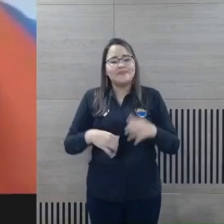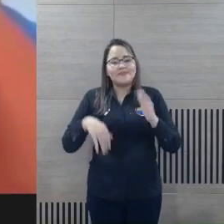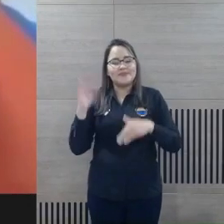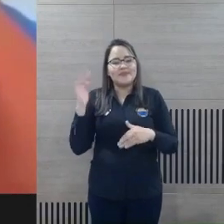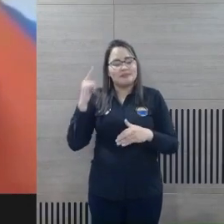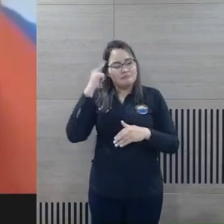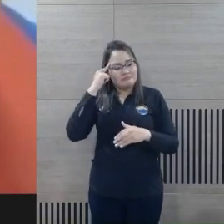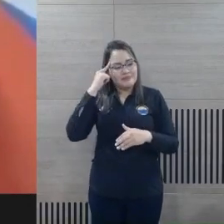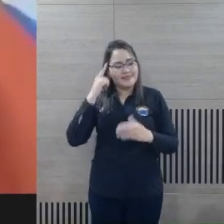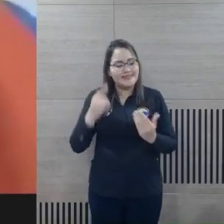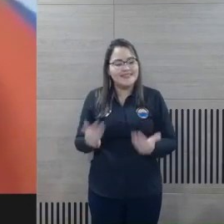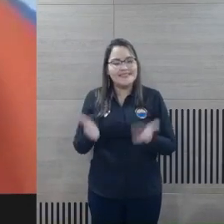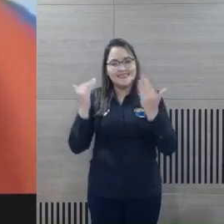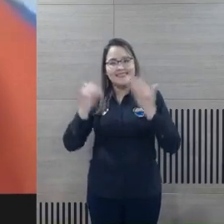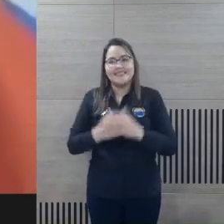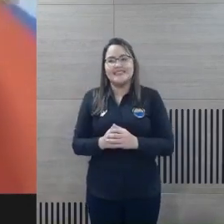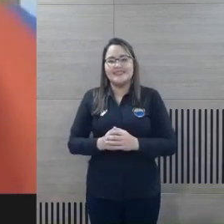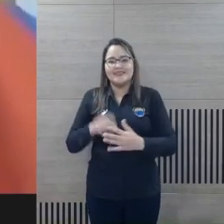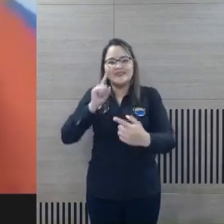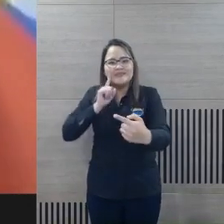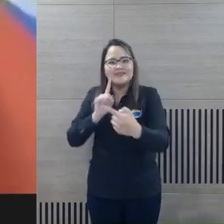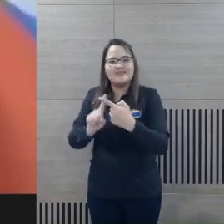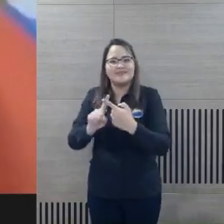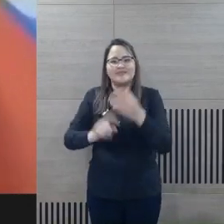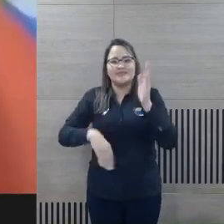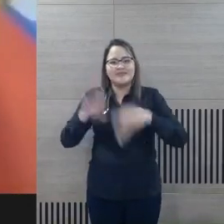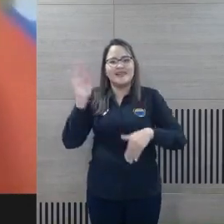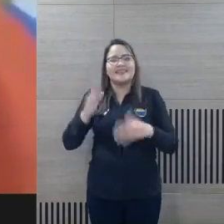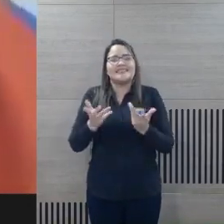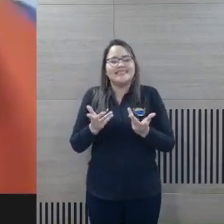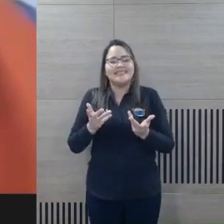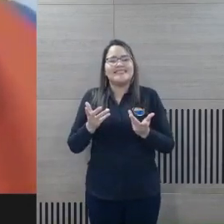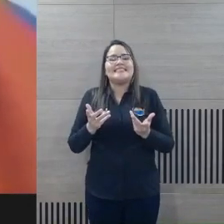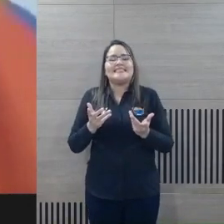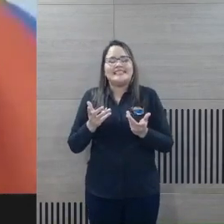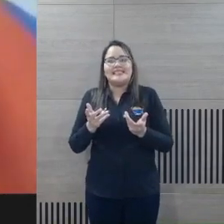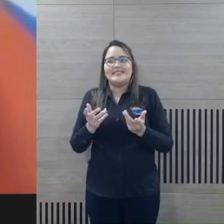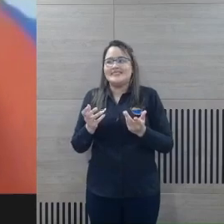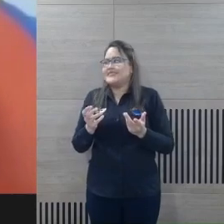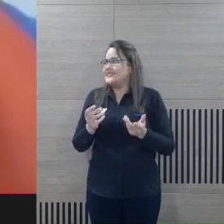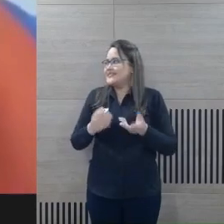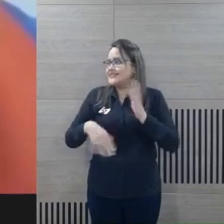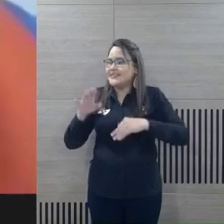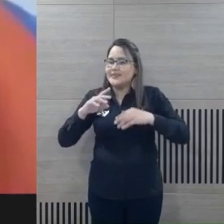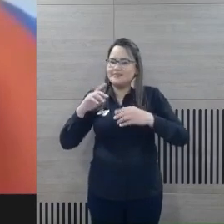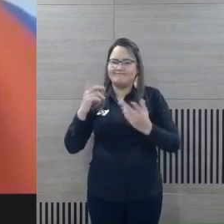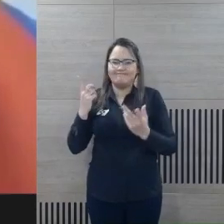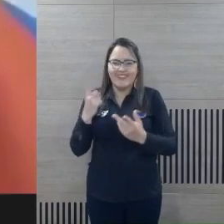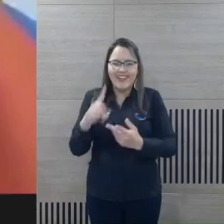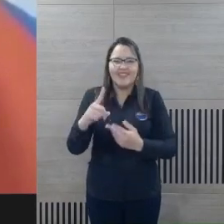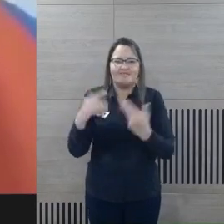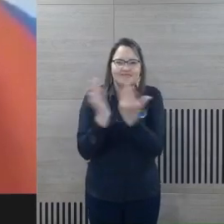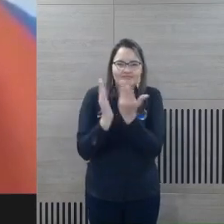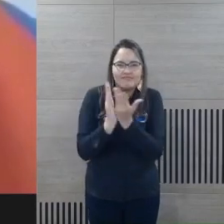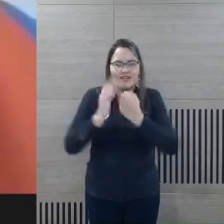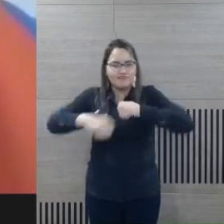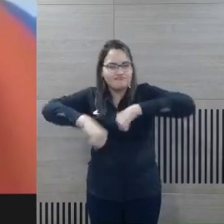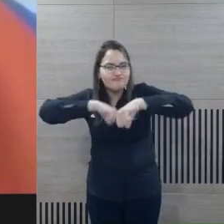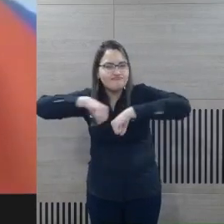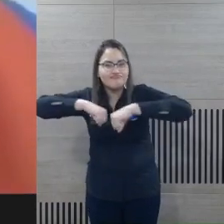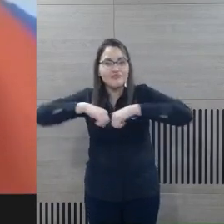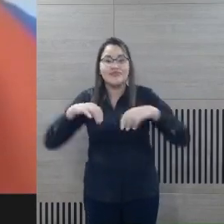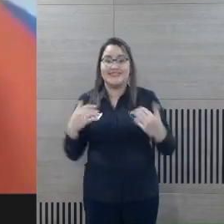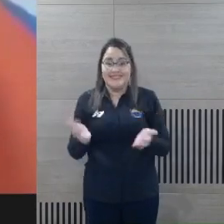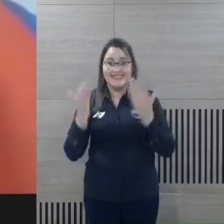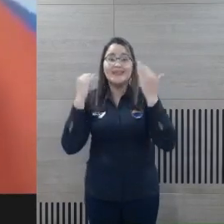largo de estos años de estudio. Al verlo, recorremos todo un camino de recuerdos que se van ubicando en una